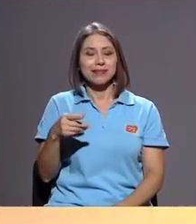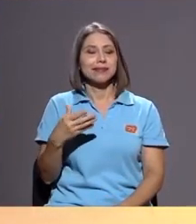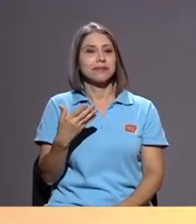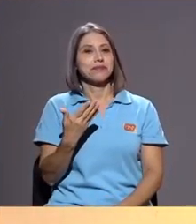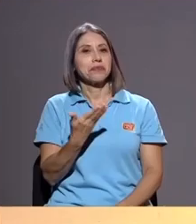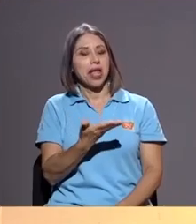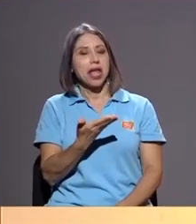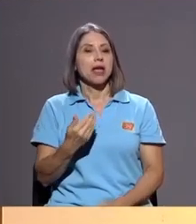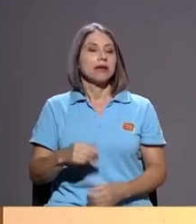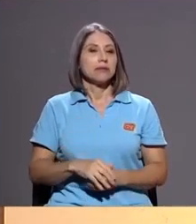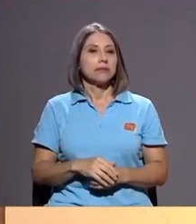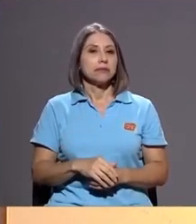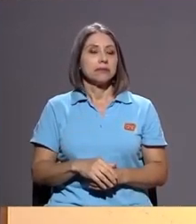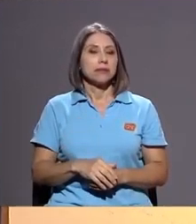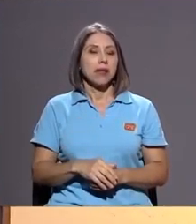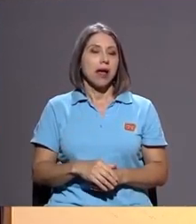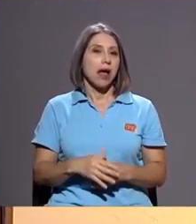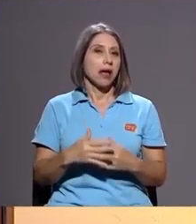hay toda una